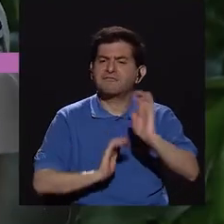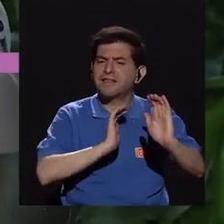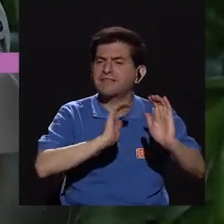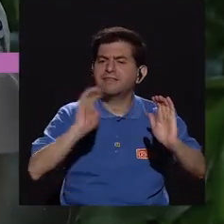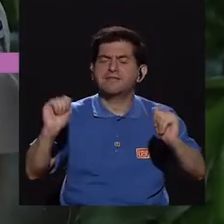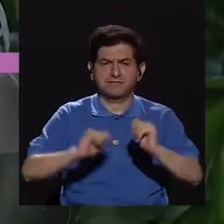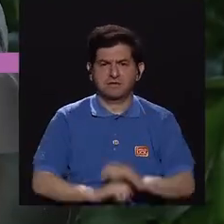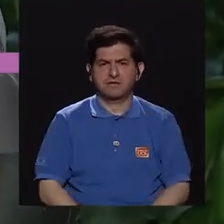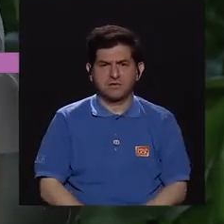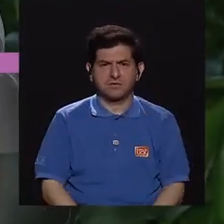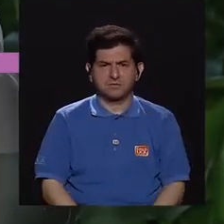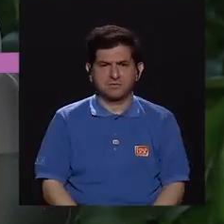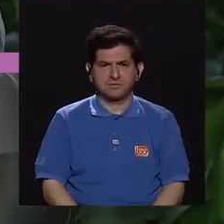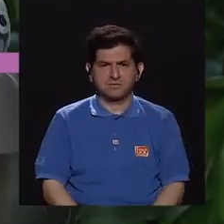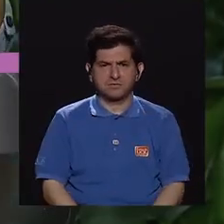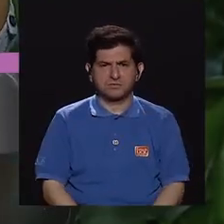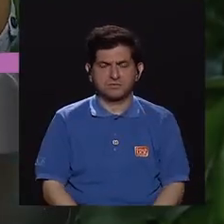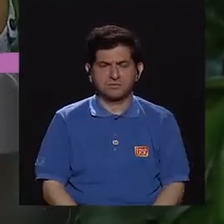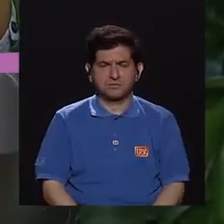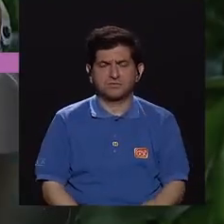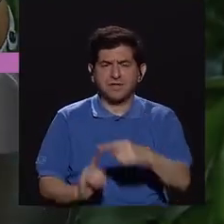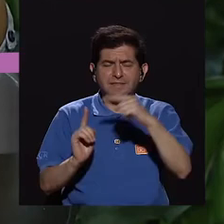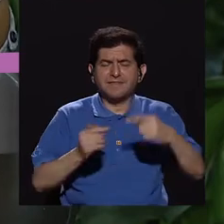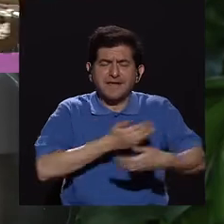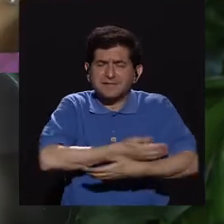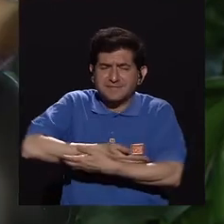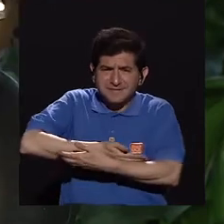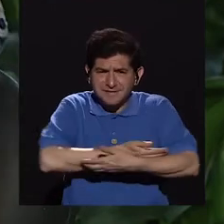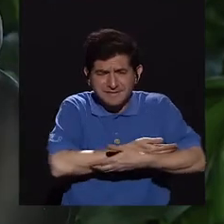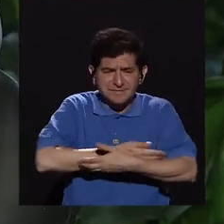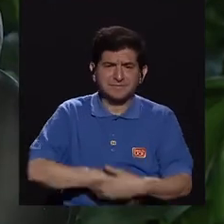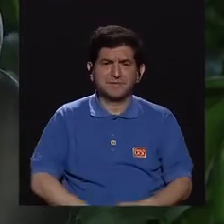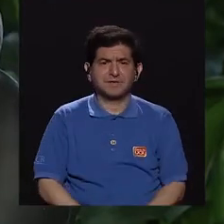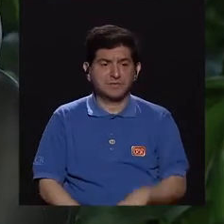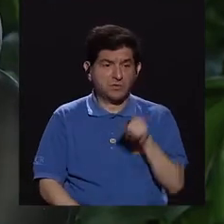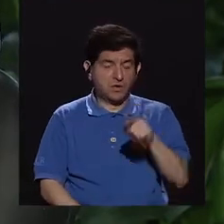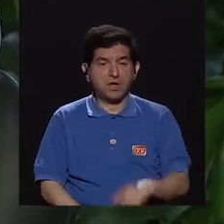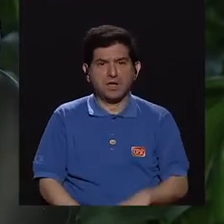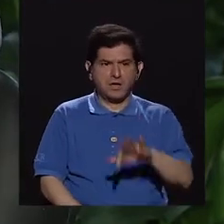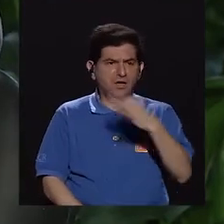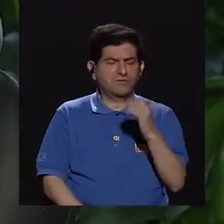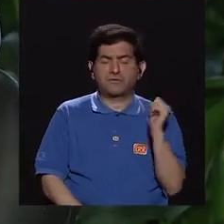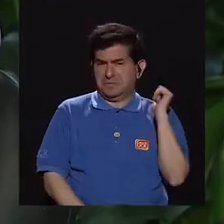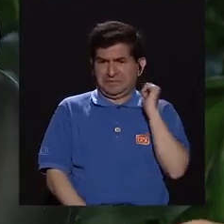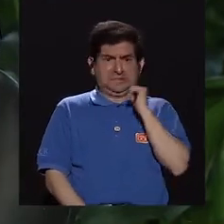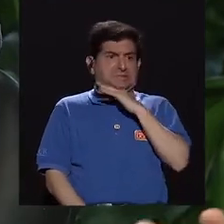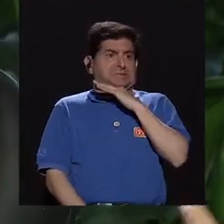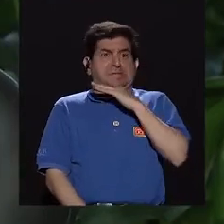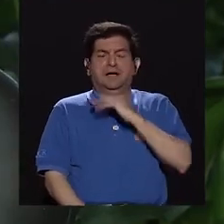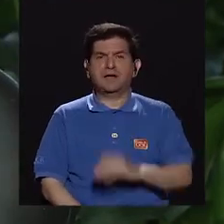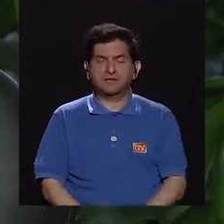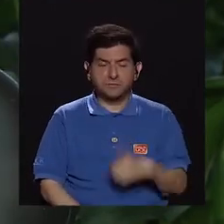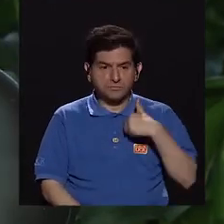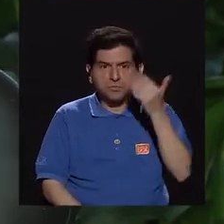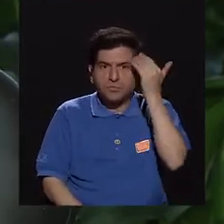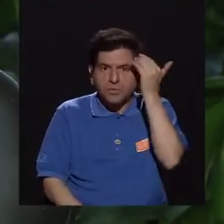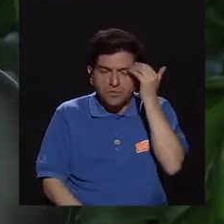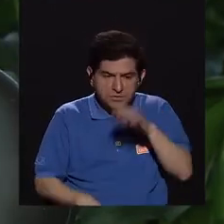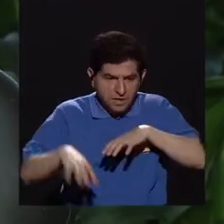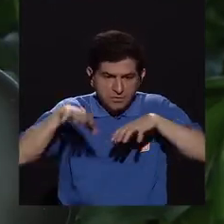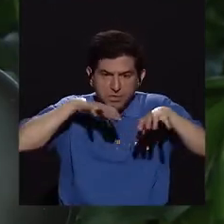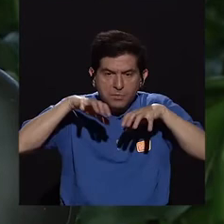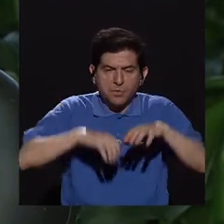de niños, sobre todo, desde chiquititos, desde que nacen, porque hacen unas posiciones rarísimas, ¿verdad? Entonces uno no sabe